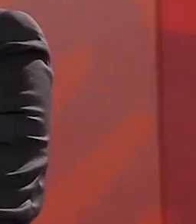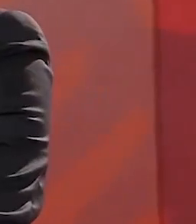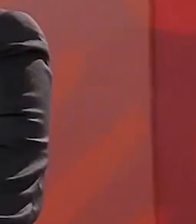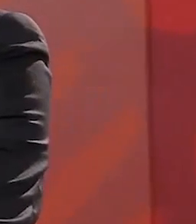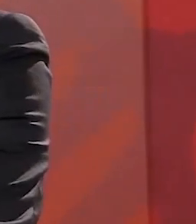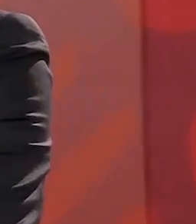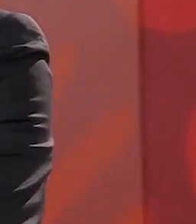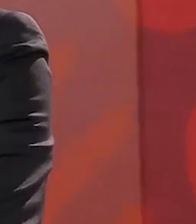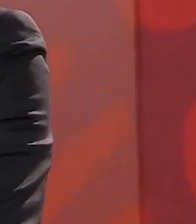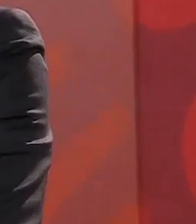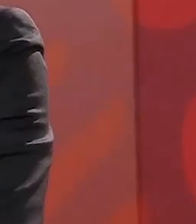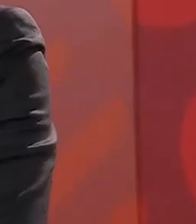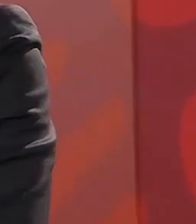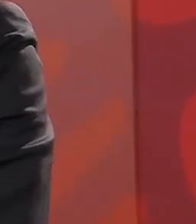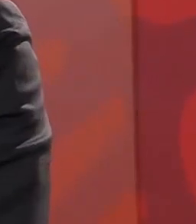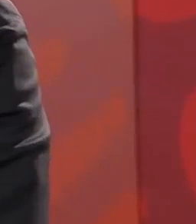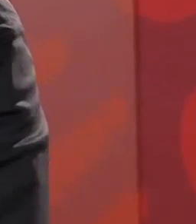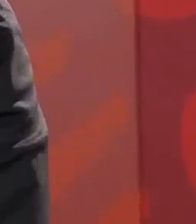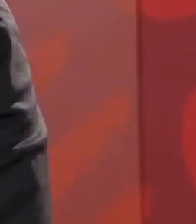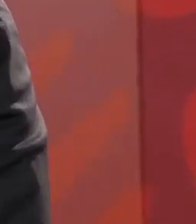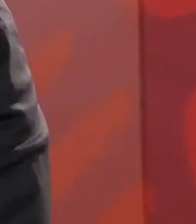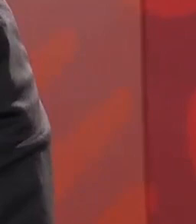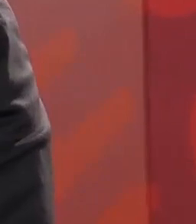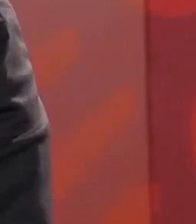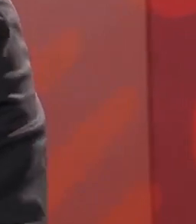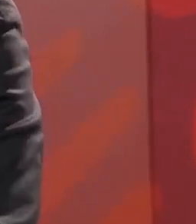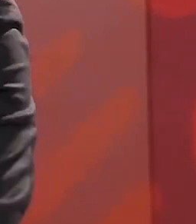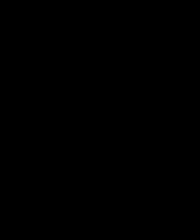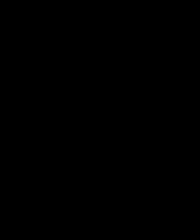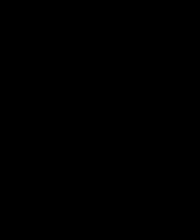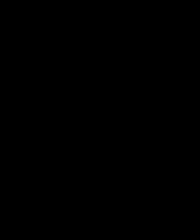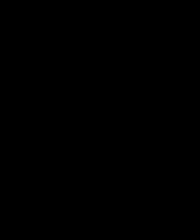Ya hemos hablado de que no debe de haber tapados, ni mujeres ni hombres.